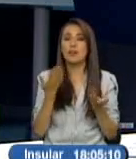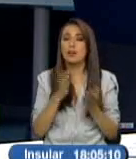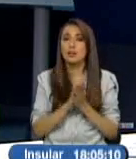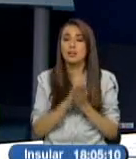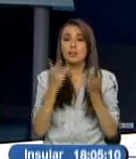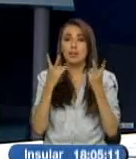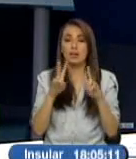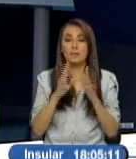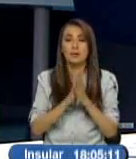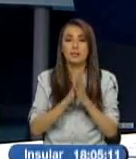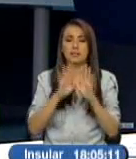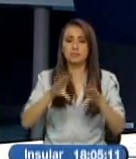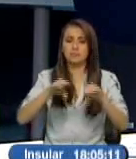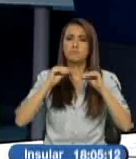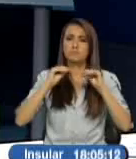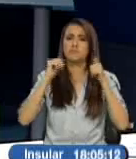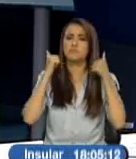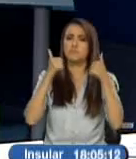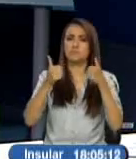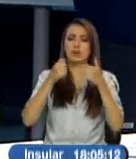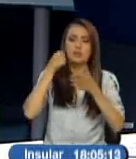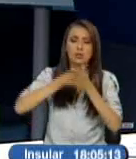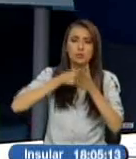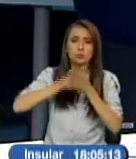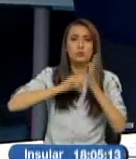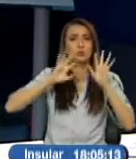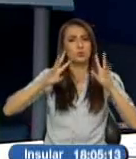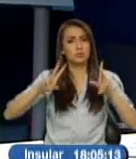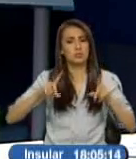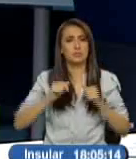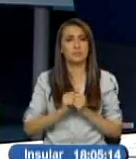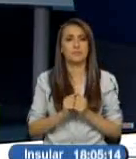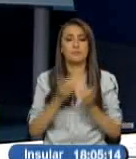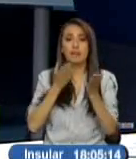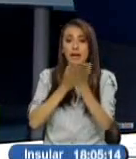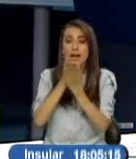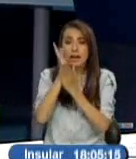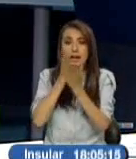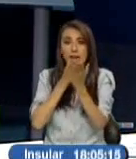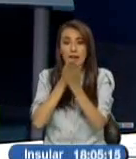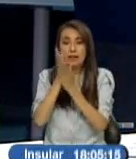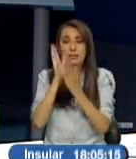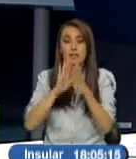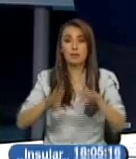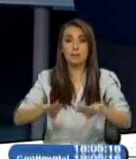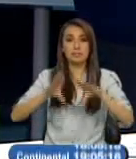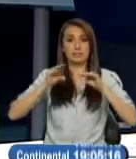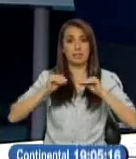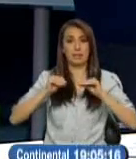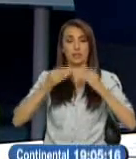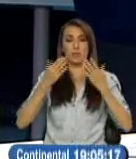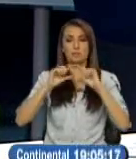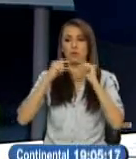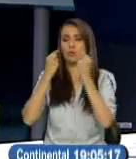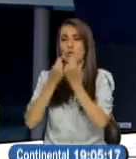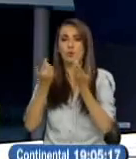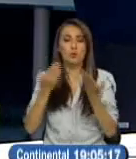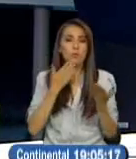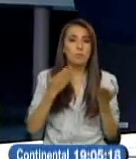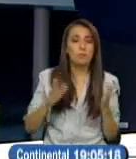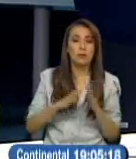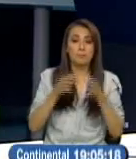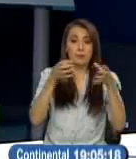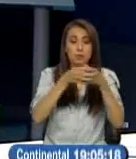también necesaria profundizar la lucha contra la corrupción a través de acciones adoptadas desde el actual régimen, tales como la instalación de un